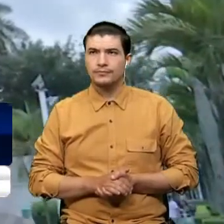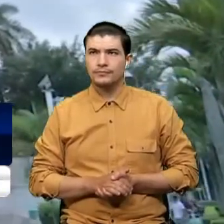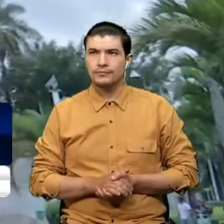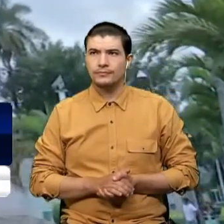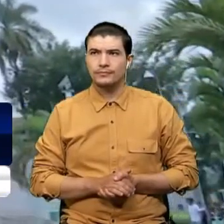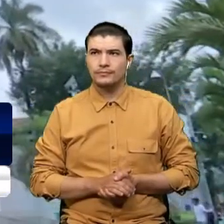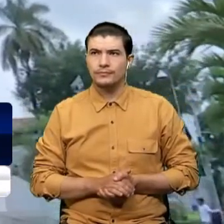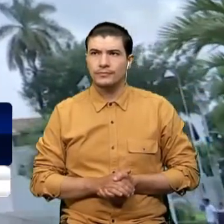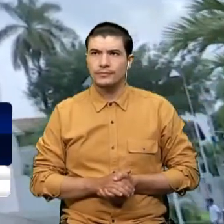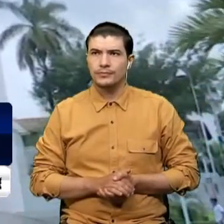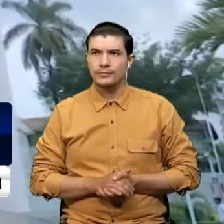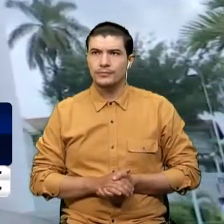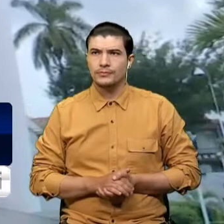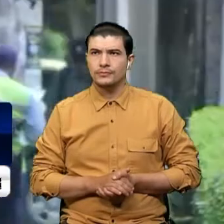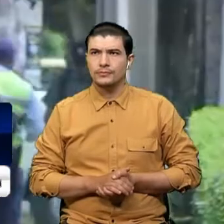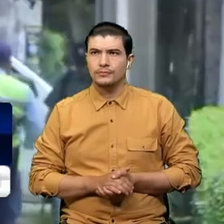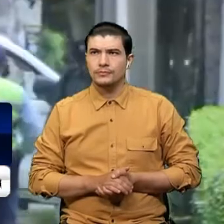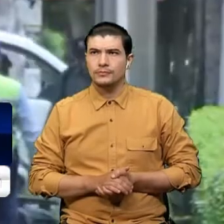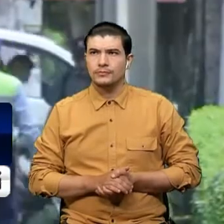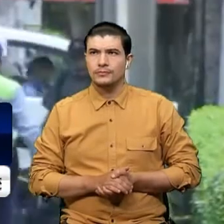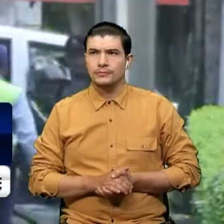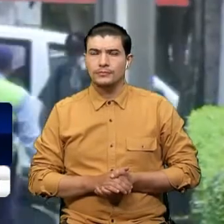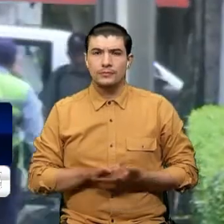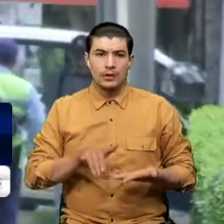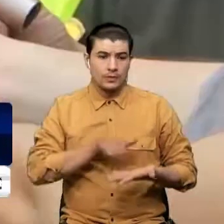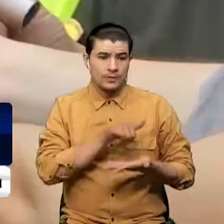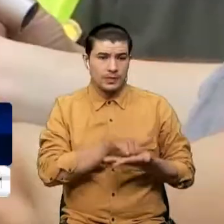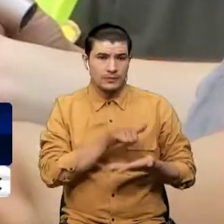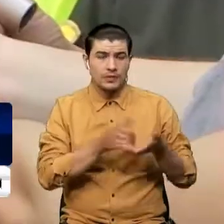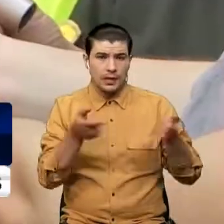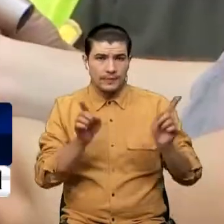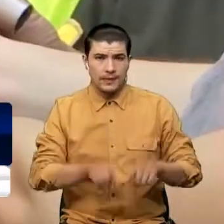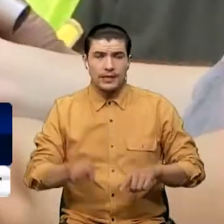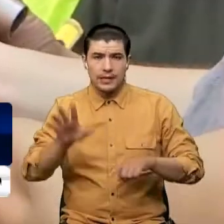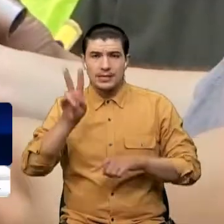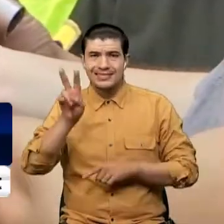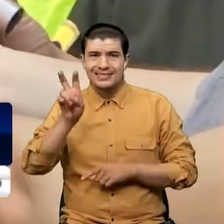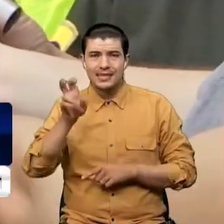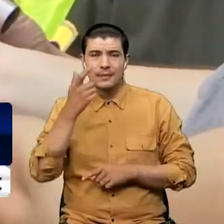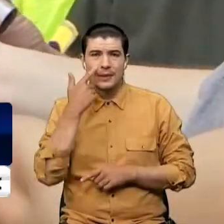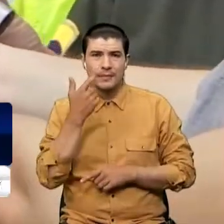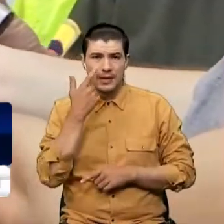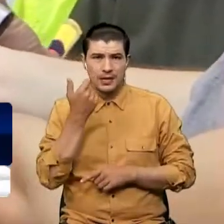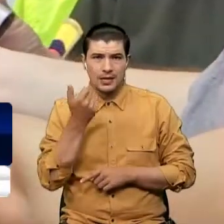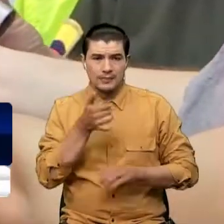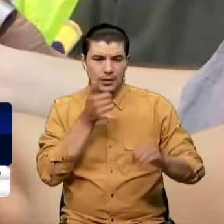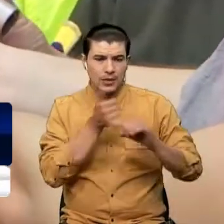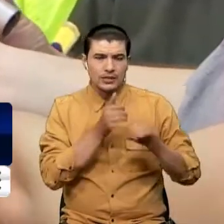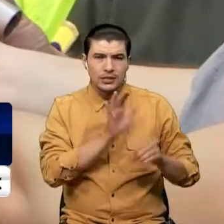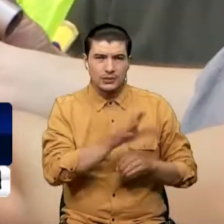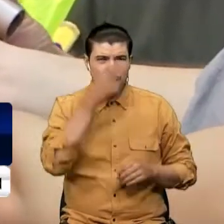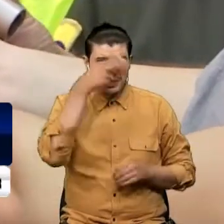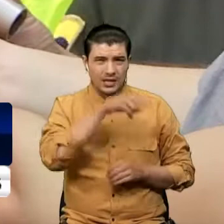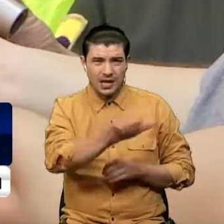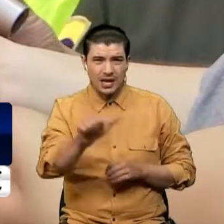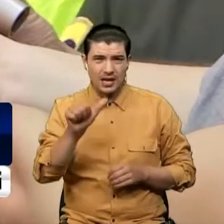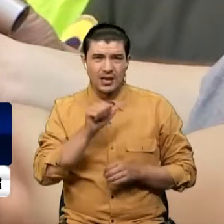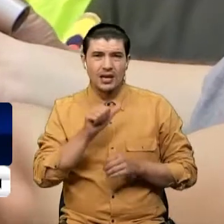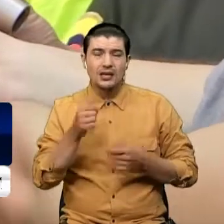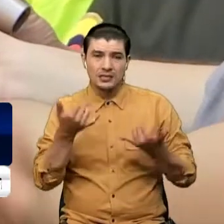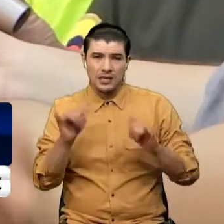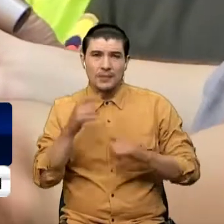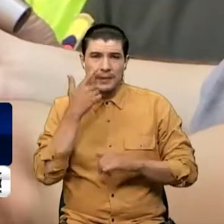de abuso sexual contra sus hijos e igualmente tenemos siete padres que han abusado de sus hijos que han sido objeto de media